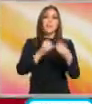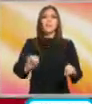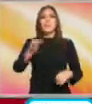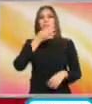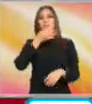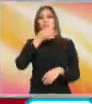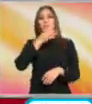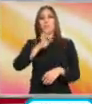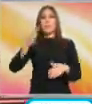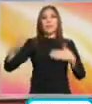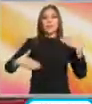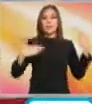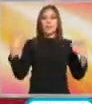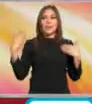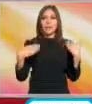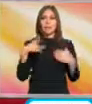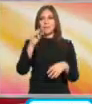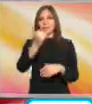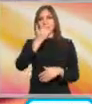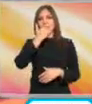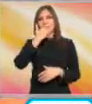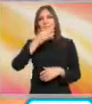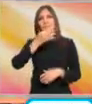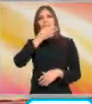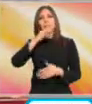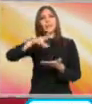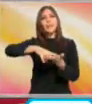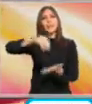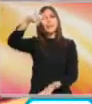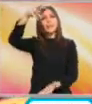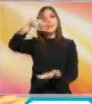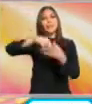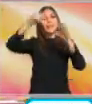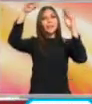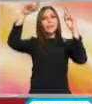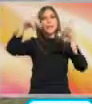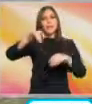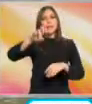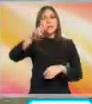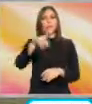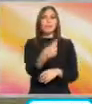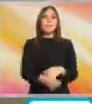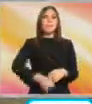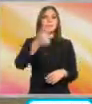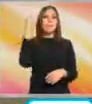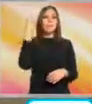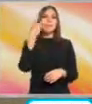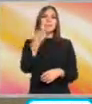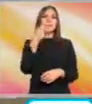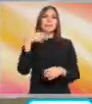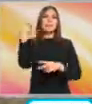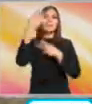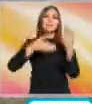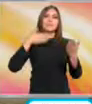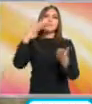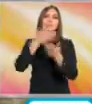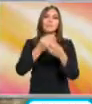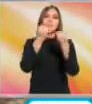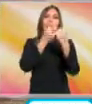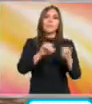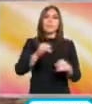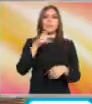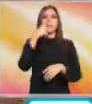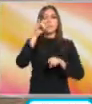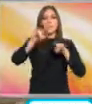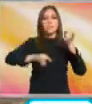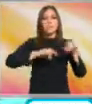fiesta de la alegría, de la nieve, perdón. Este sería su primer evento, ir a inaugurar esta feria. El valor